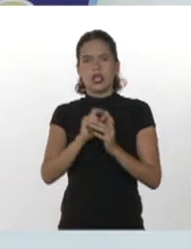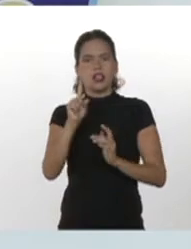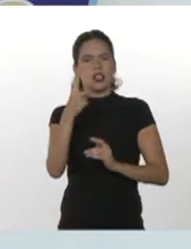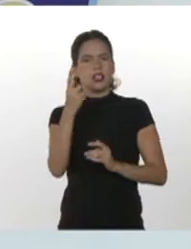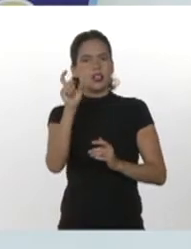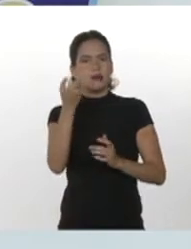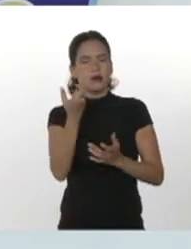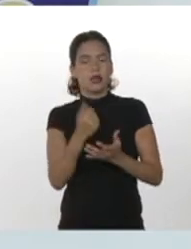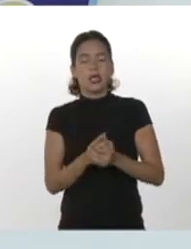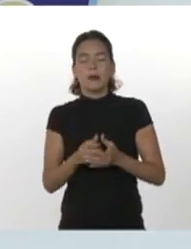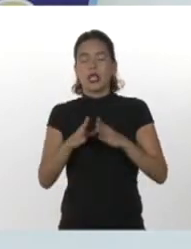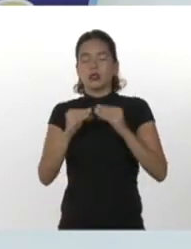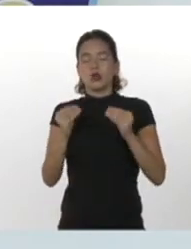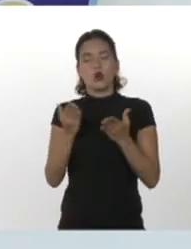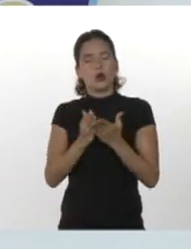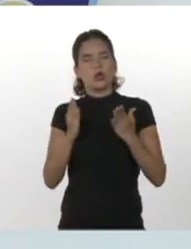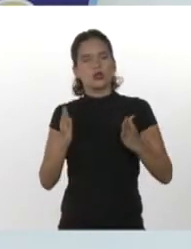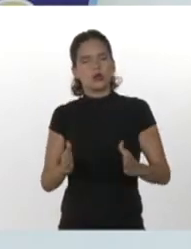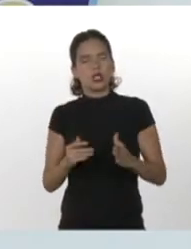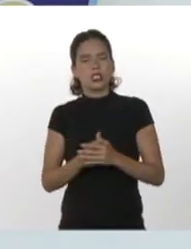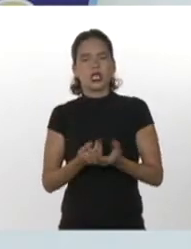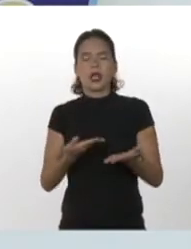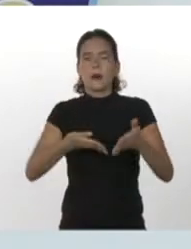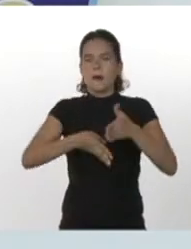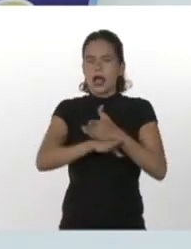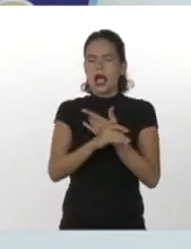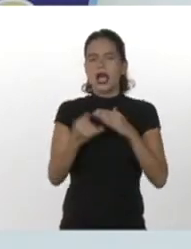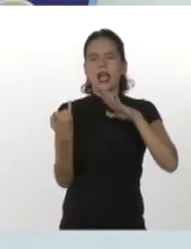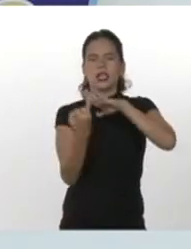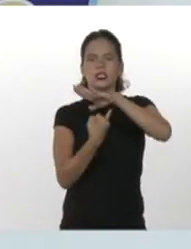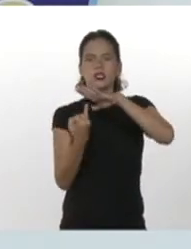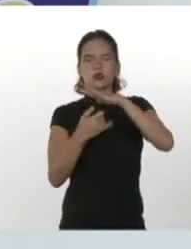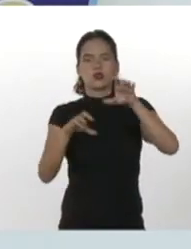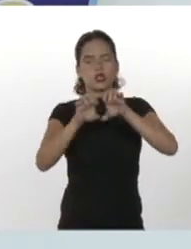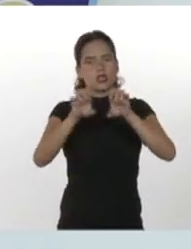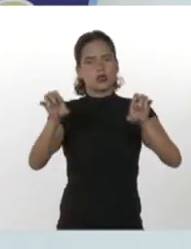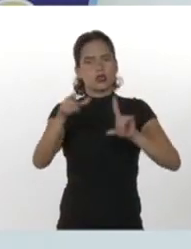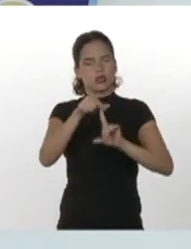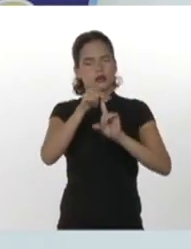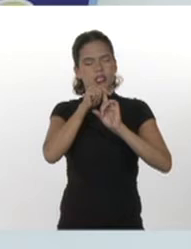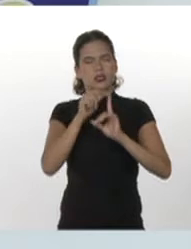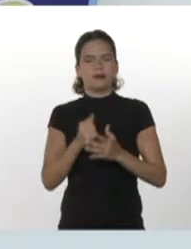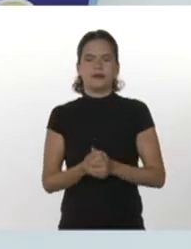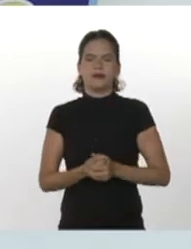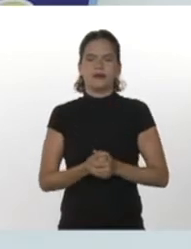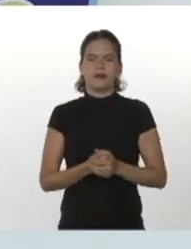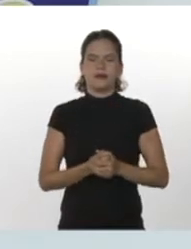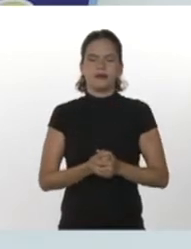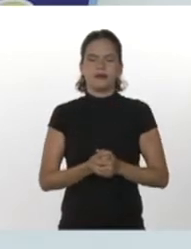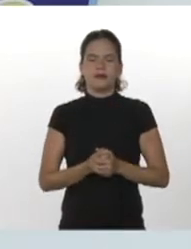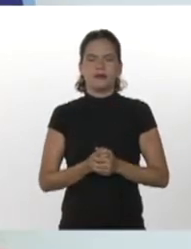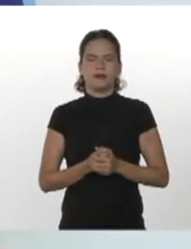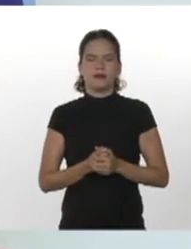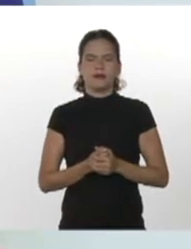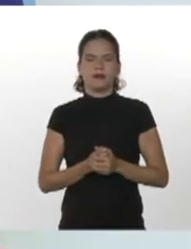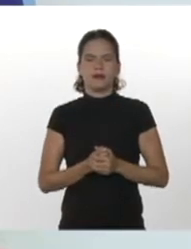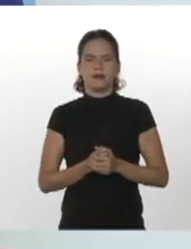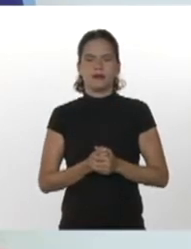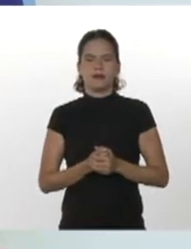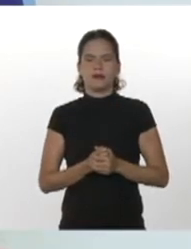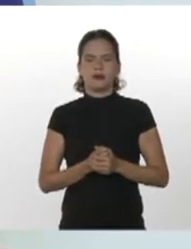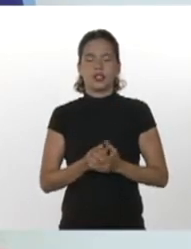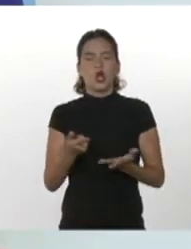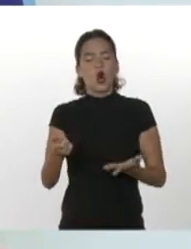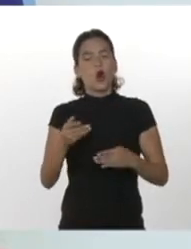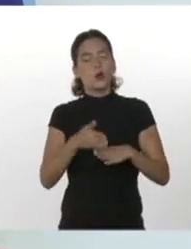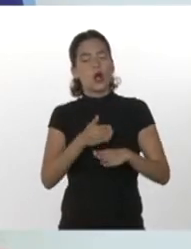educación primaria y para los estudiantes que forman parte de las instituciones de la modalidad. Soy la profesora Eliseti de Gouveia.